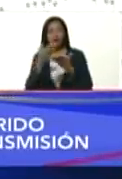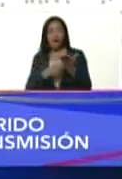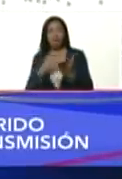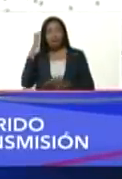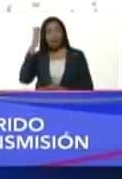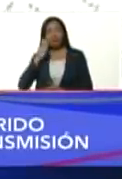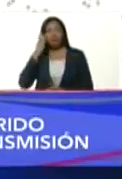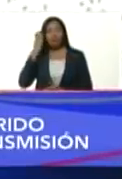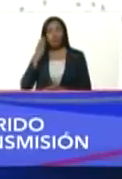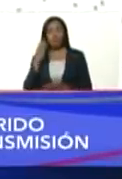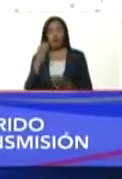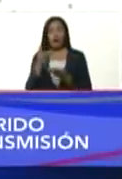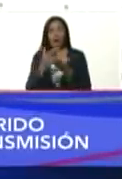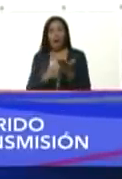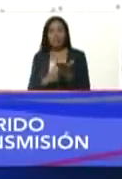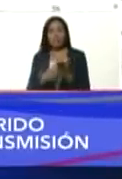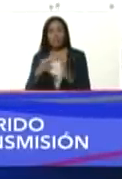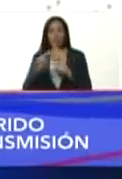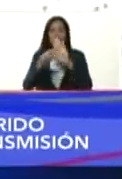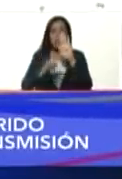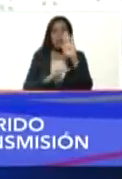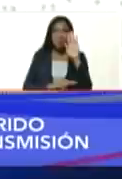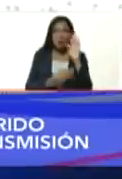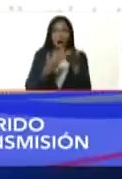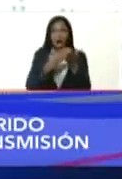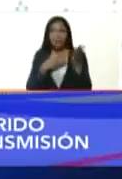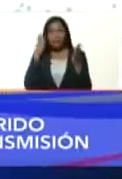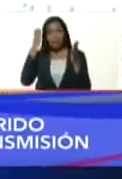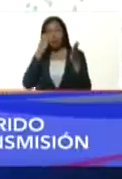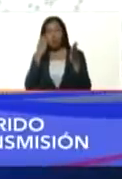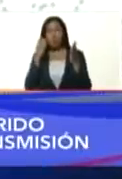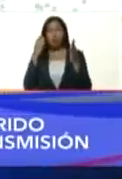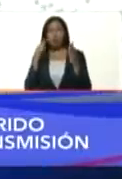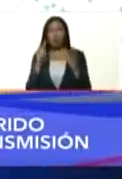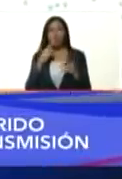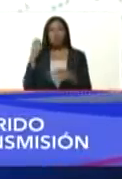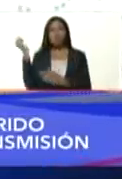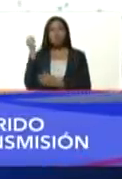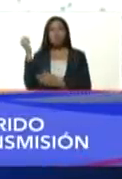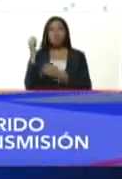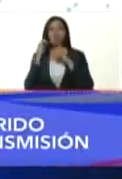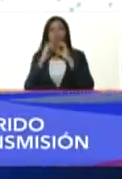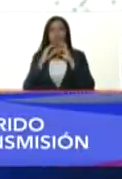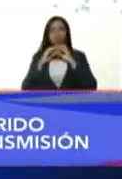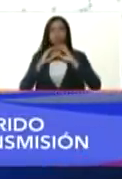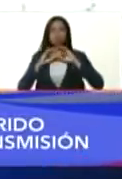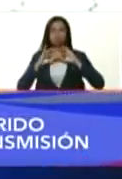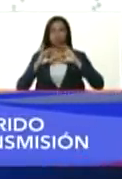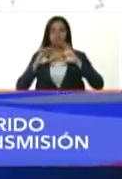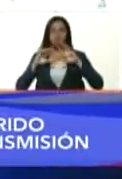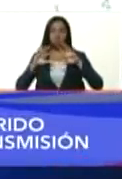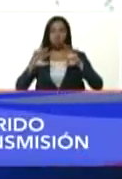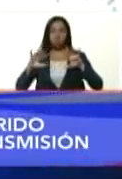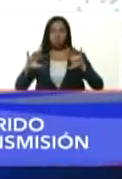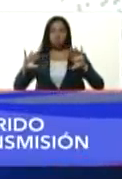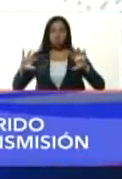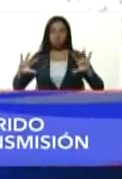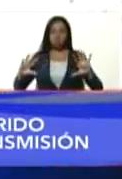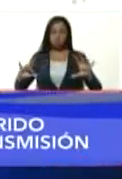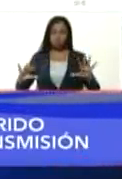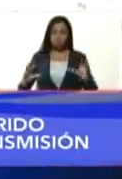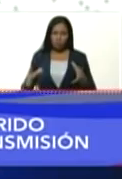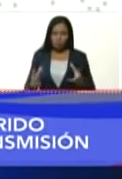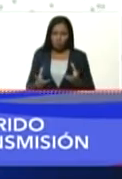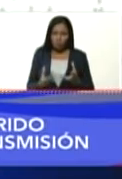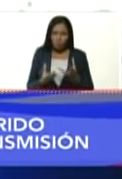en Europa, antes que se tomaran las medidas que están en aplicación. Eso es lo que ha pasado en Europa, es lo que está pasando en